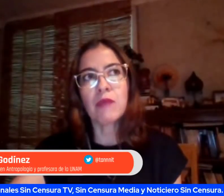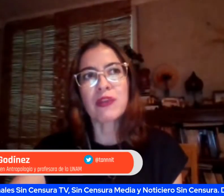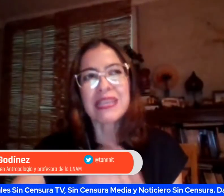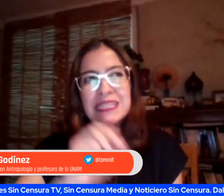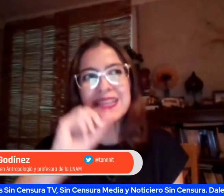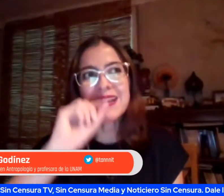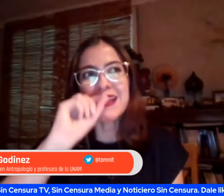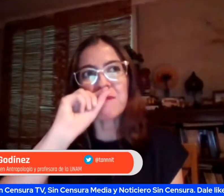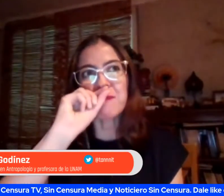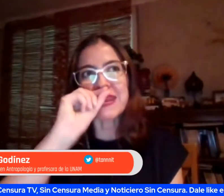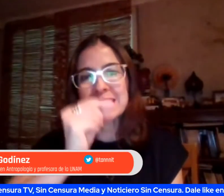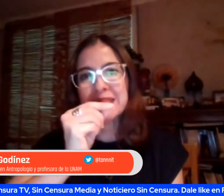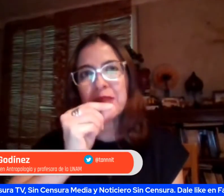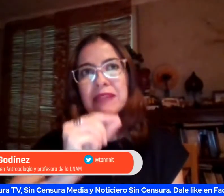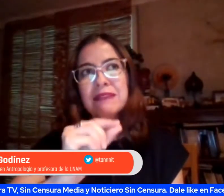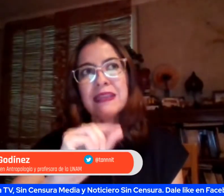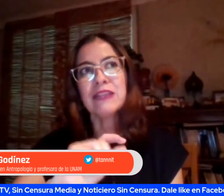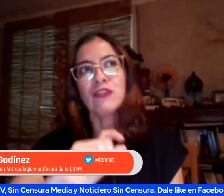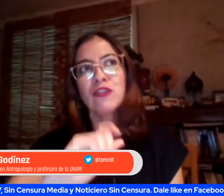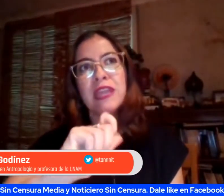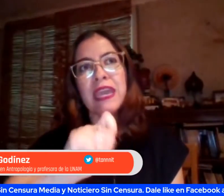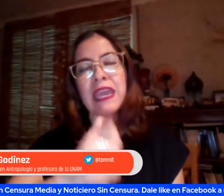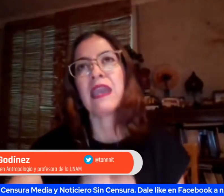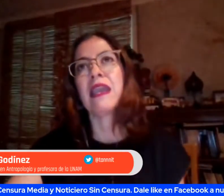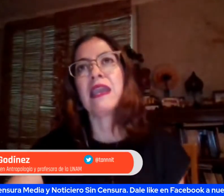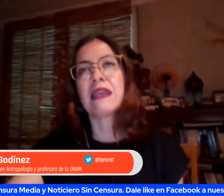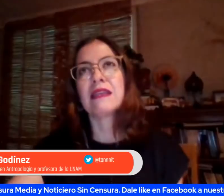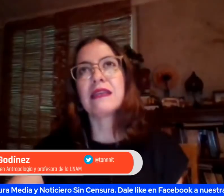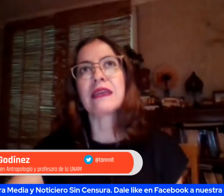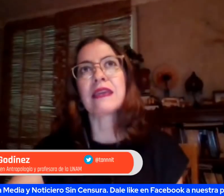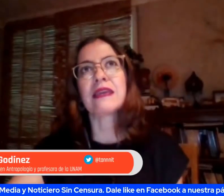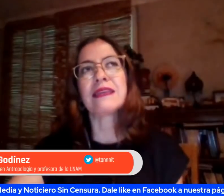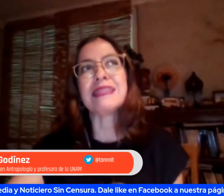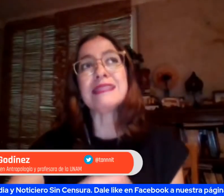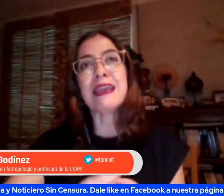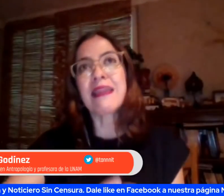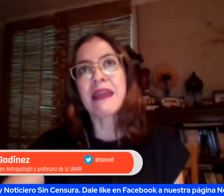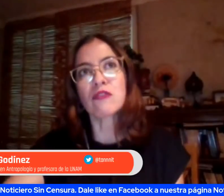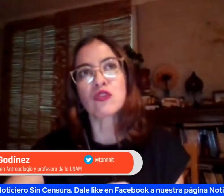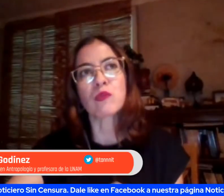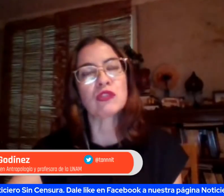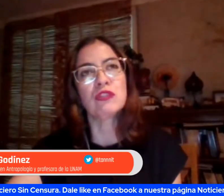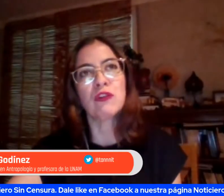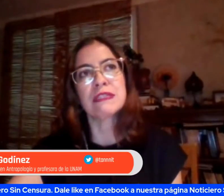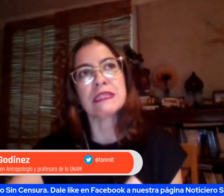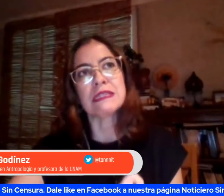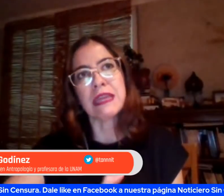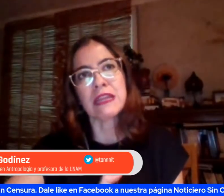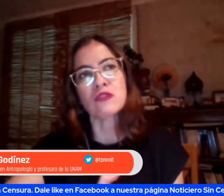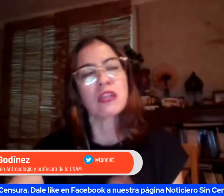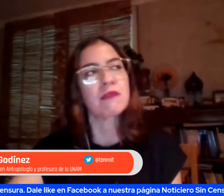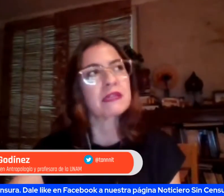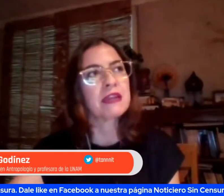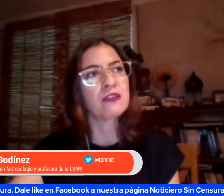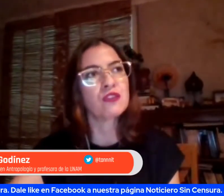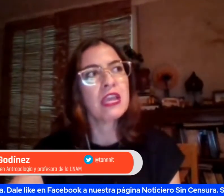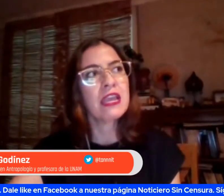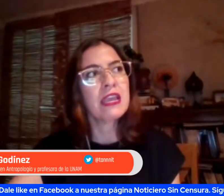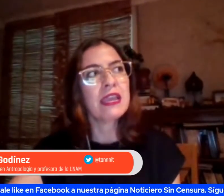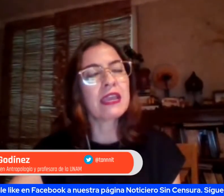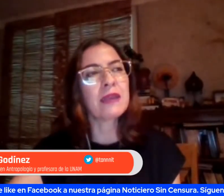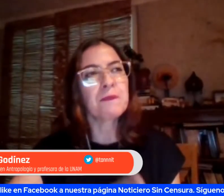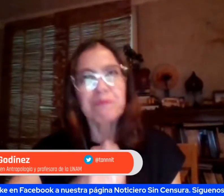porque es precisamente en donde quisieran los opositores, quisieran sus